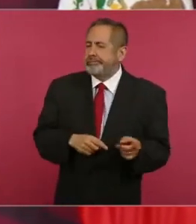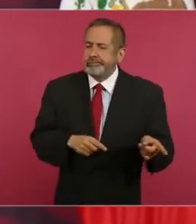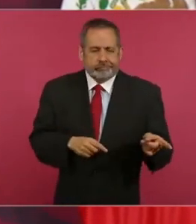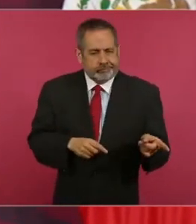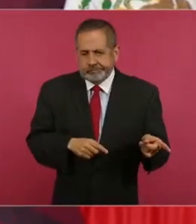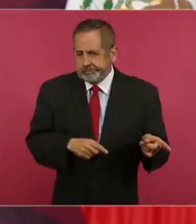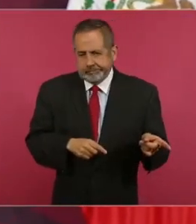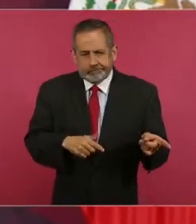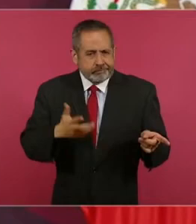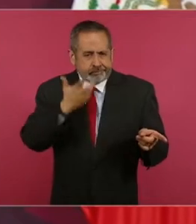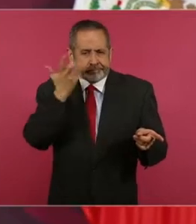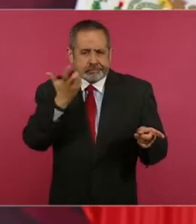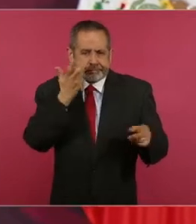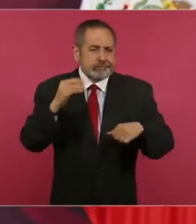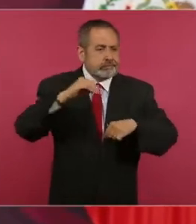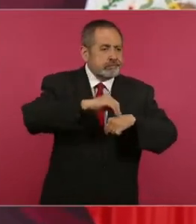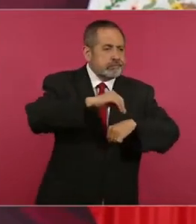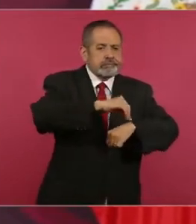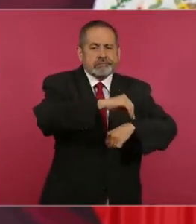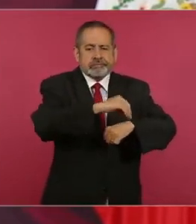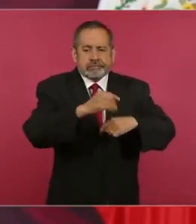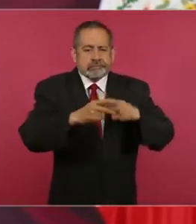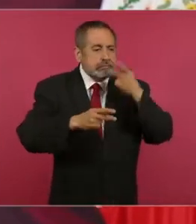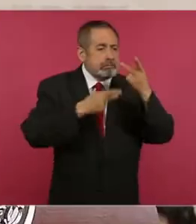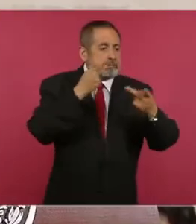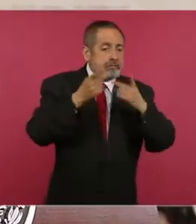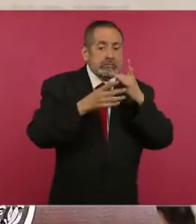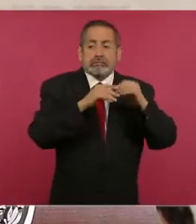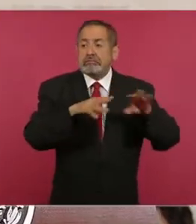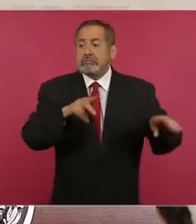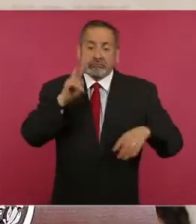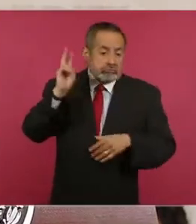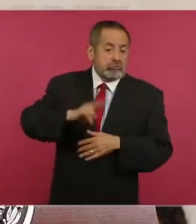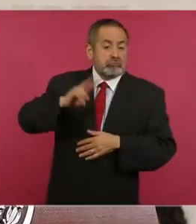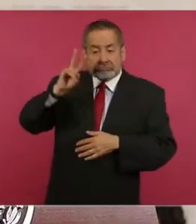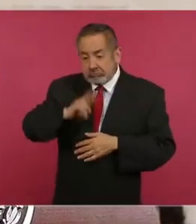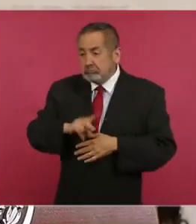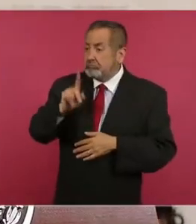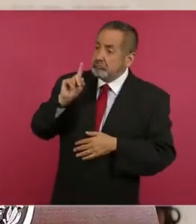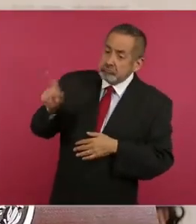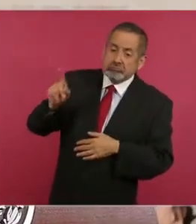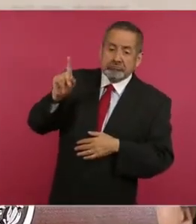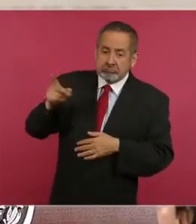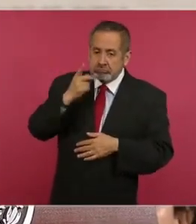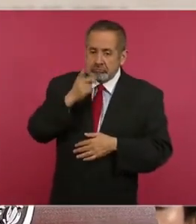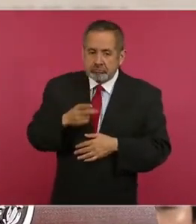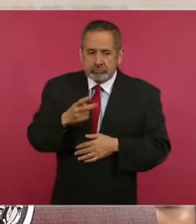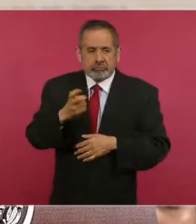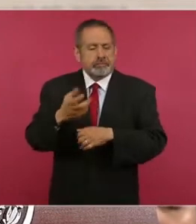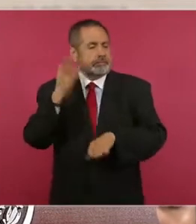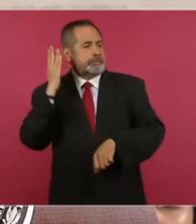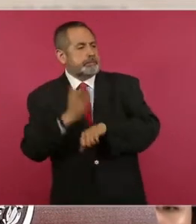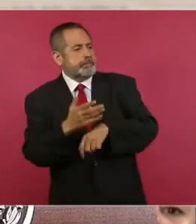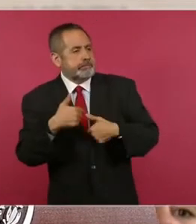y que con esa manipulación, pues, pues, sancionaron,